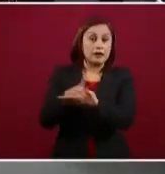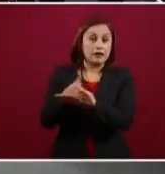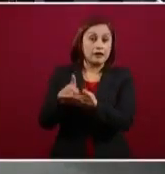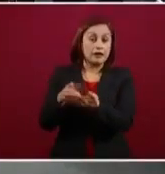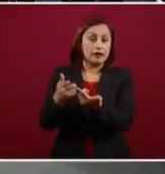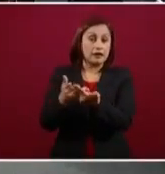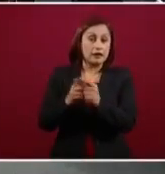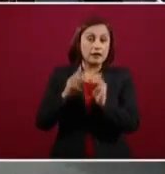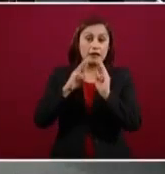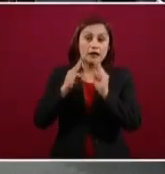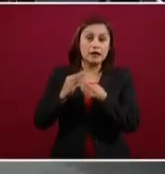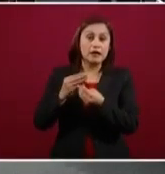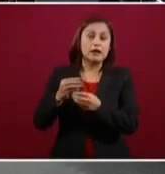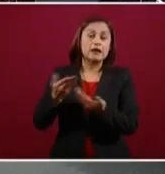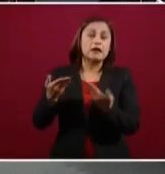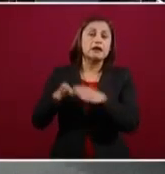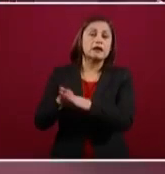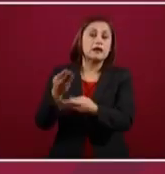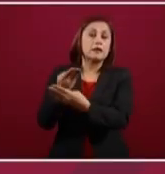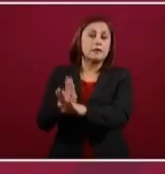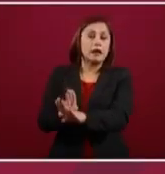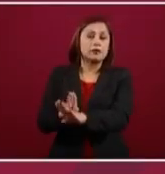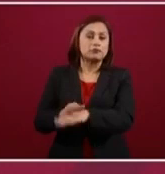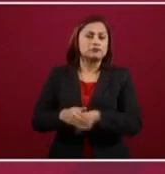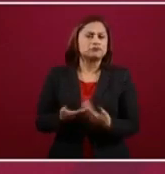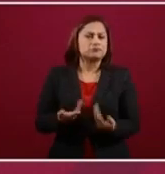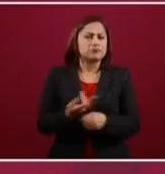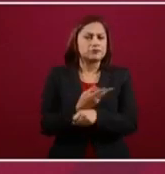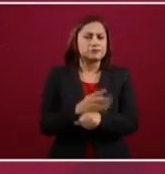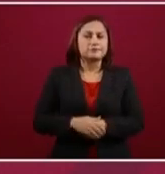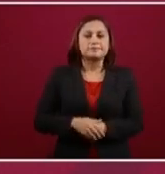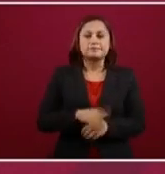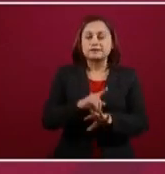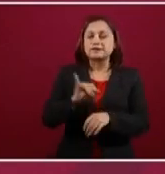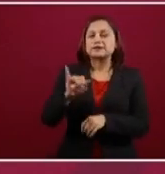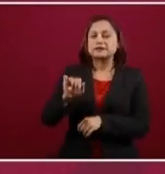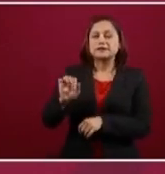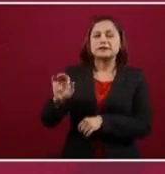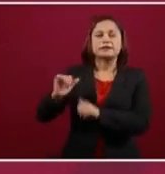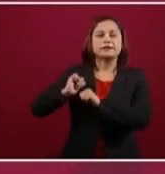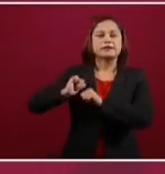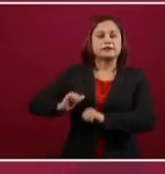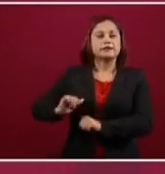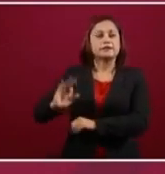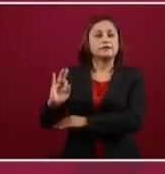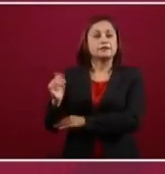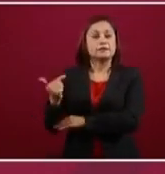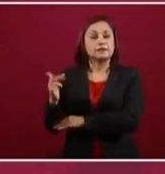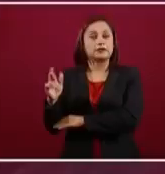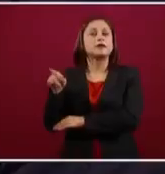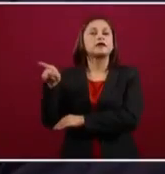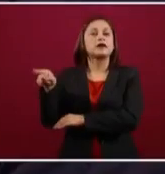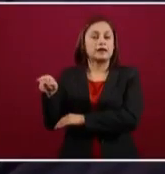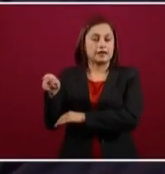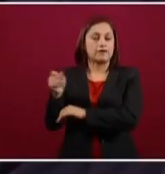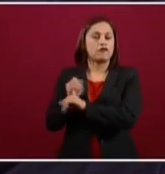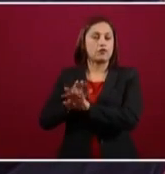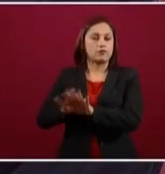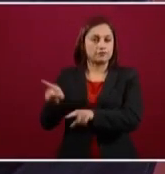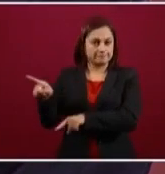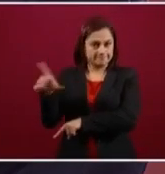la Fiscalía tiene toda esa información y yo solo les